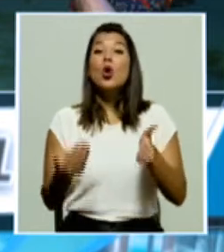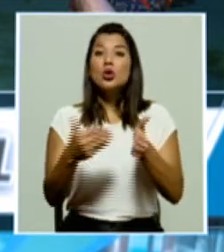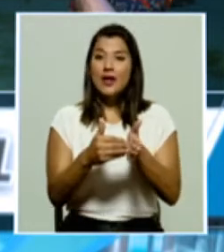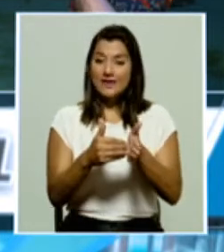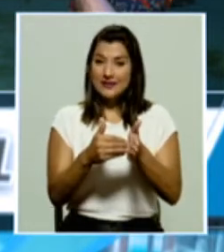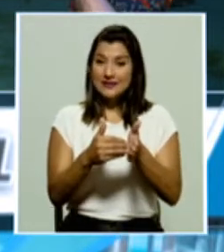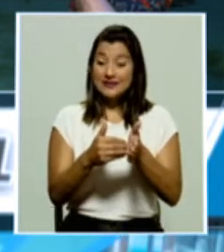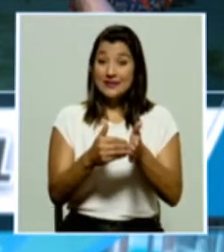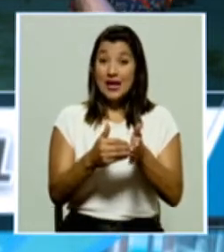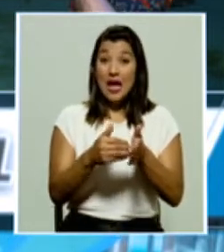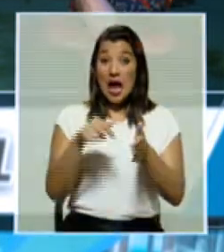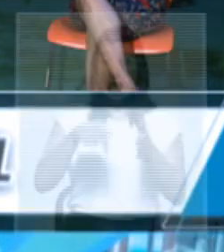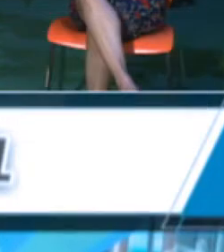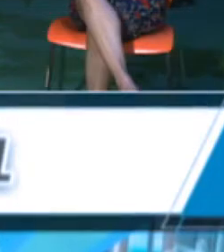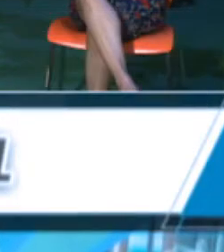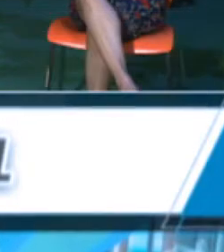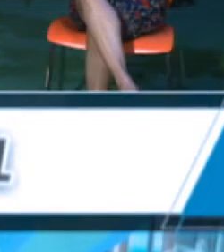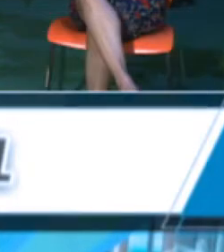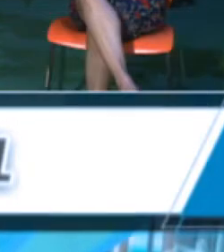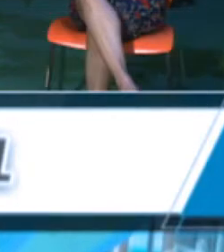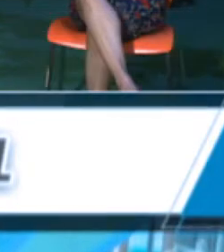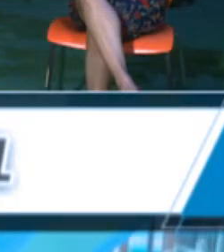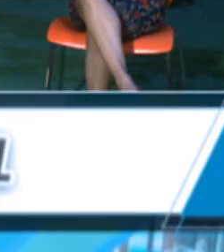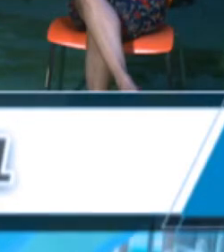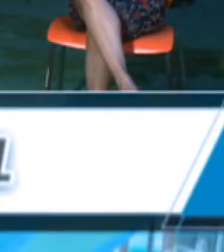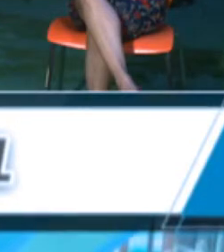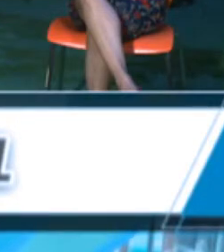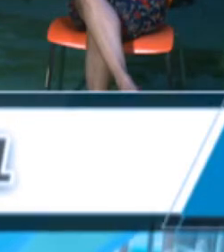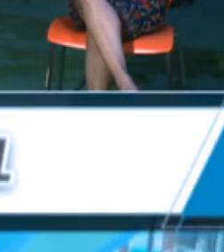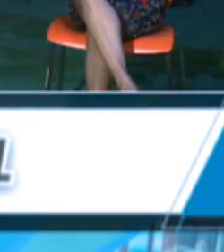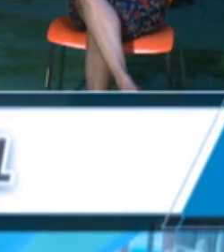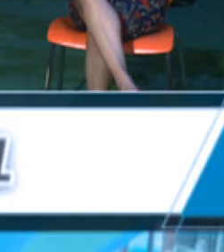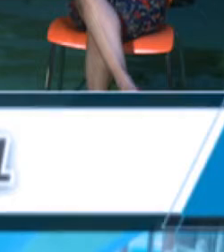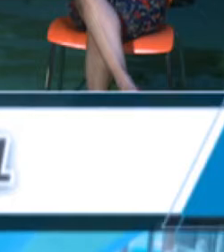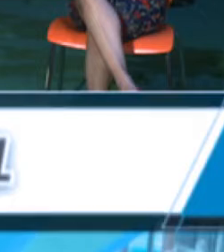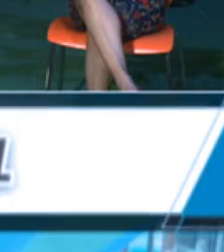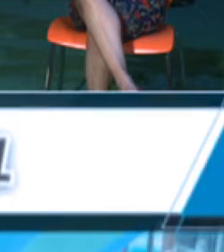regresamos a esta conversación en donde se están hoy